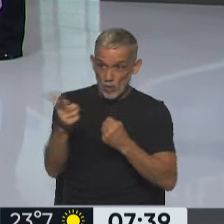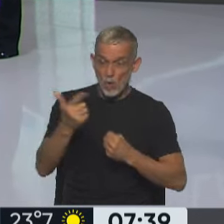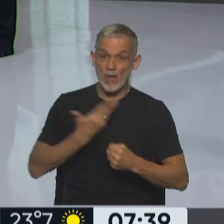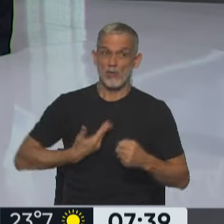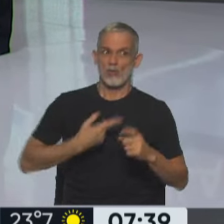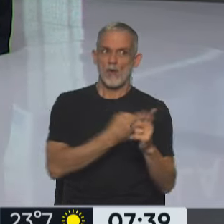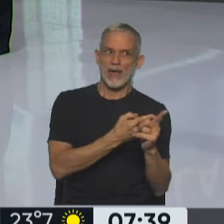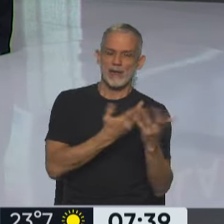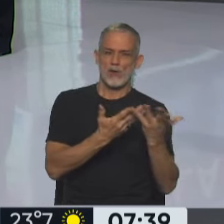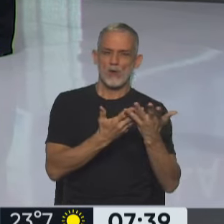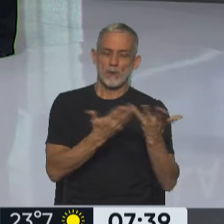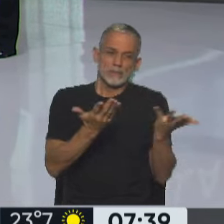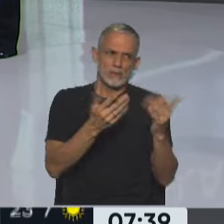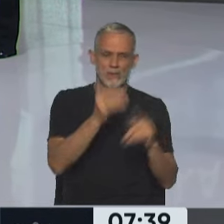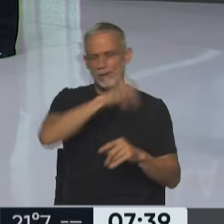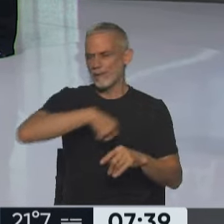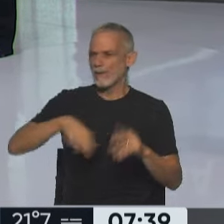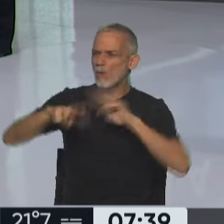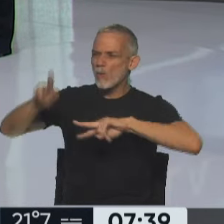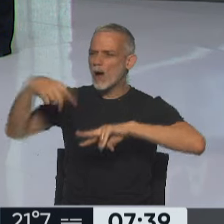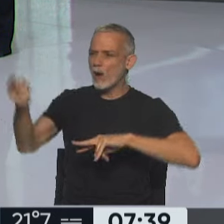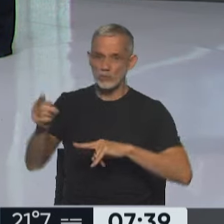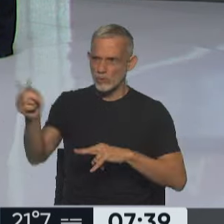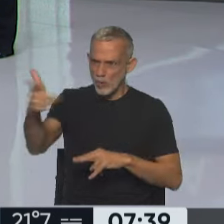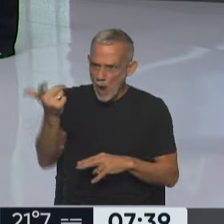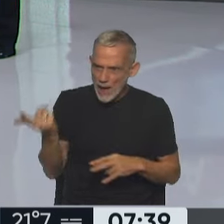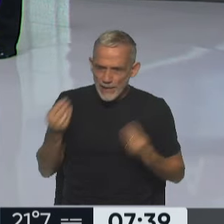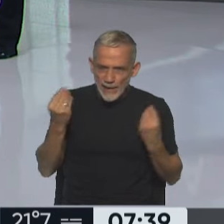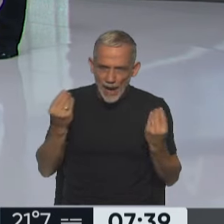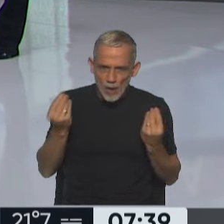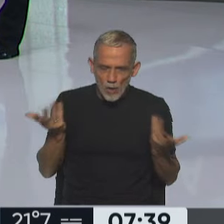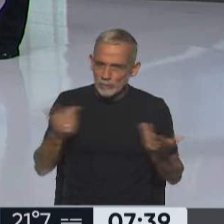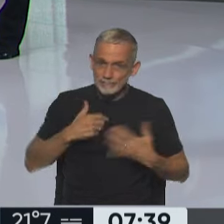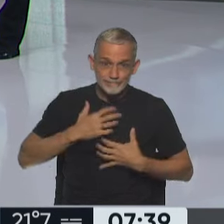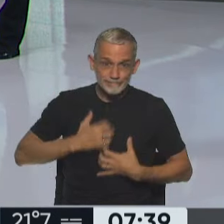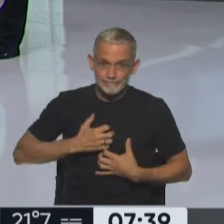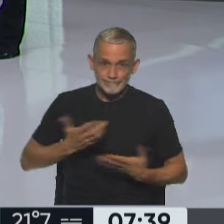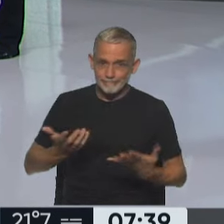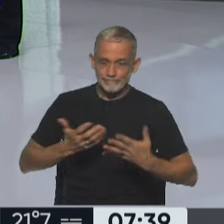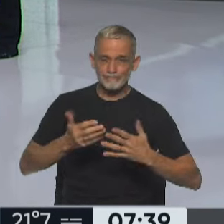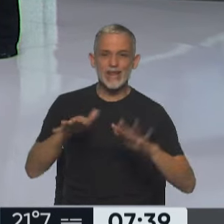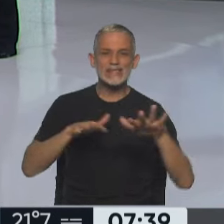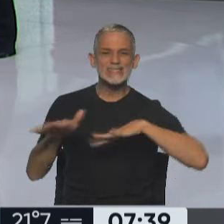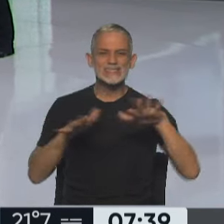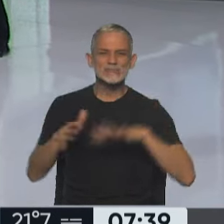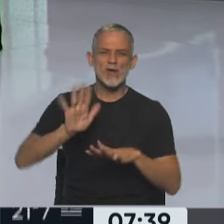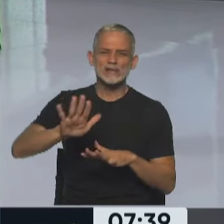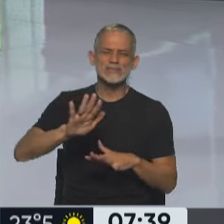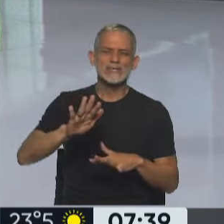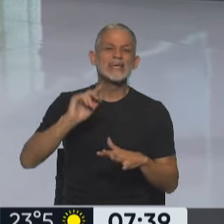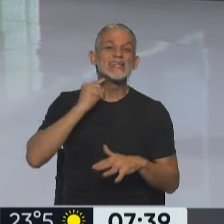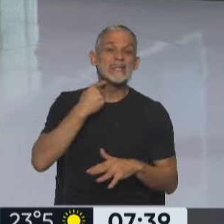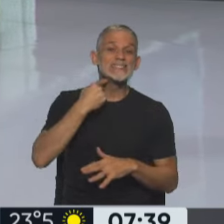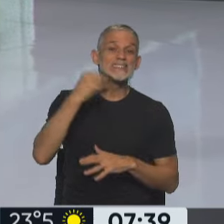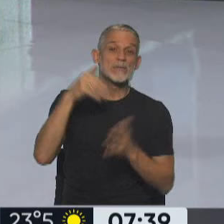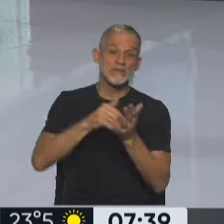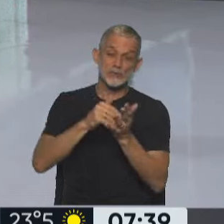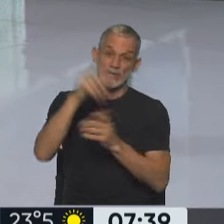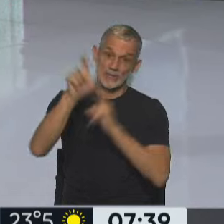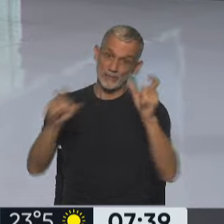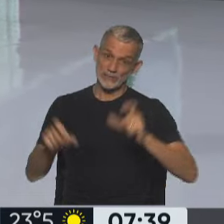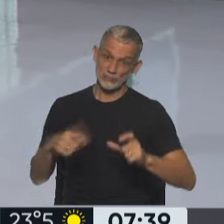a la hora de alquilar, te buscas otra. Pero si no hay, ¿qué hacemos? Es muy angustiante esta situación, la viven más de 13 millones de